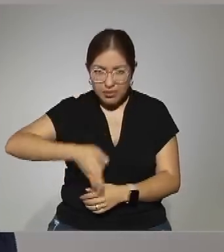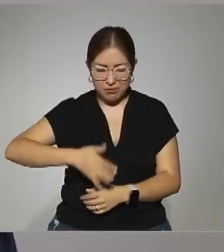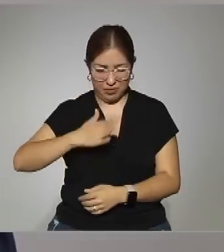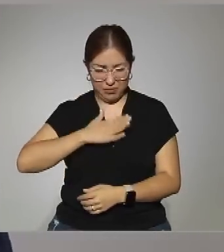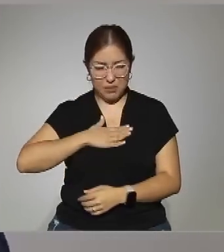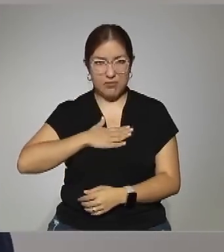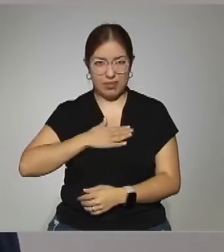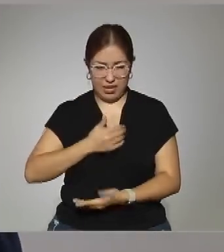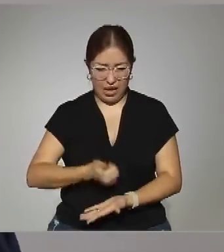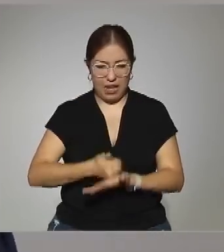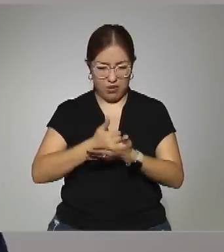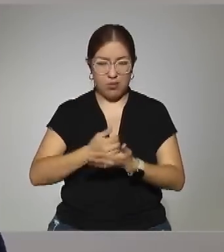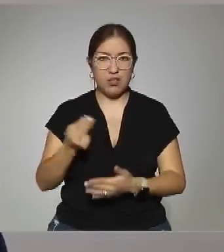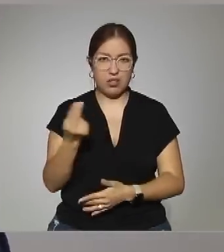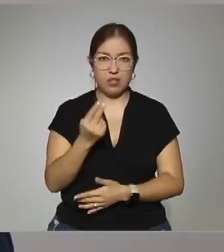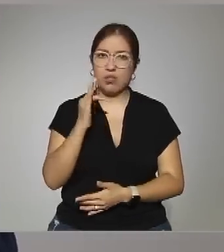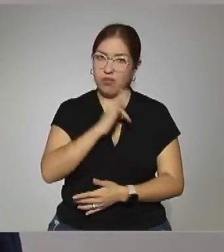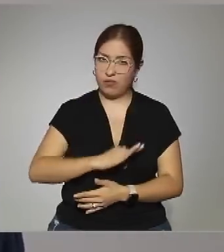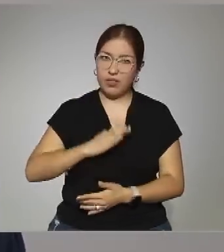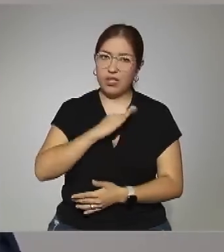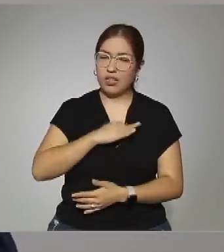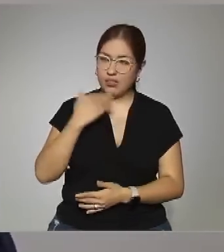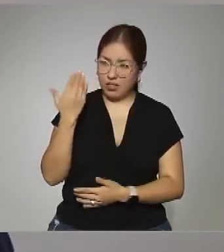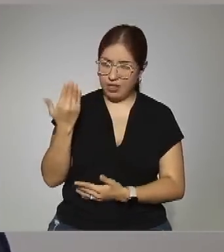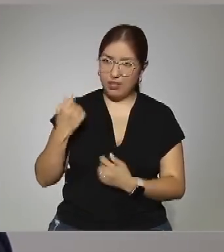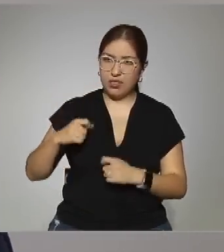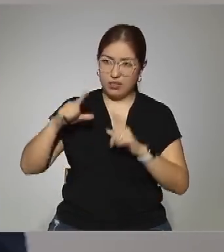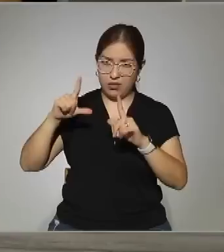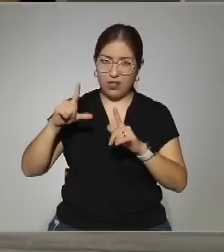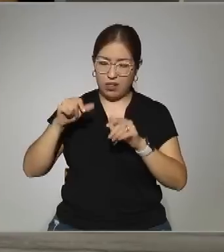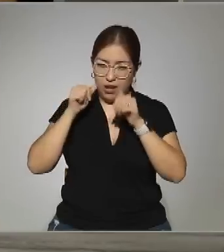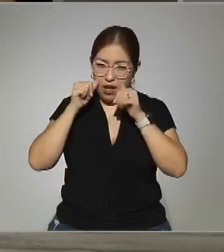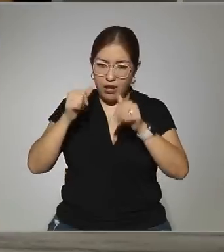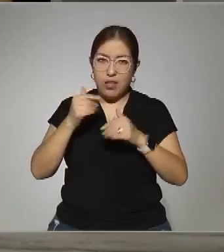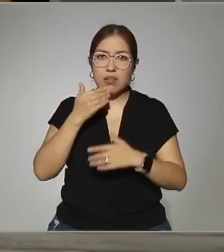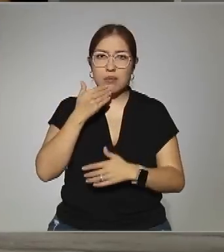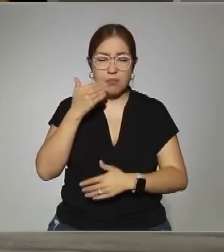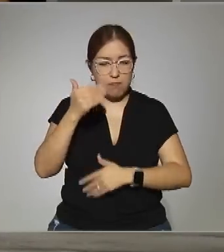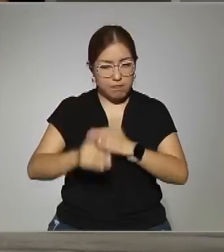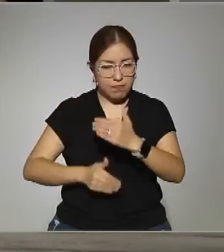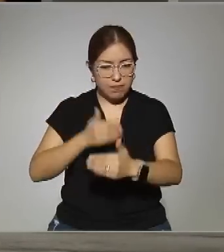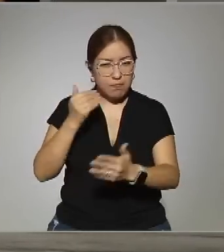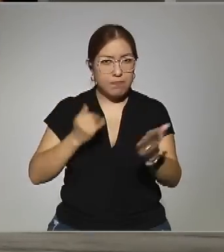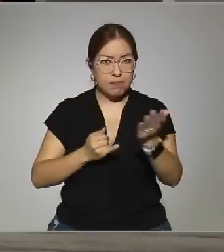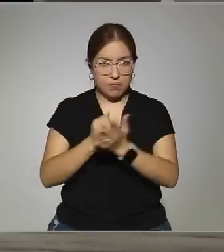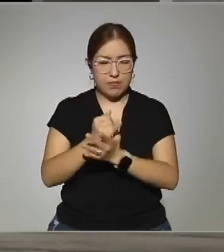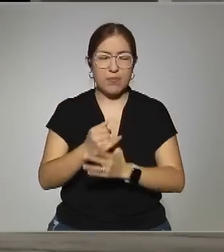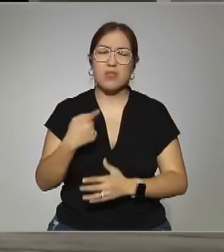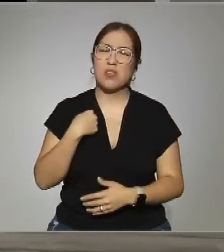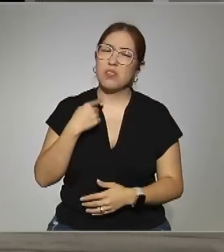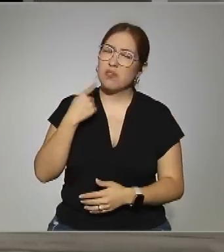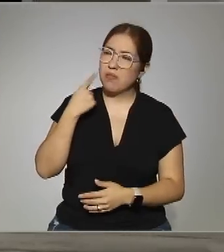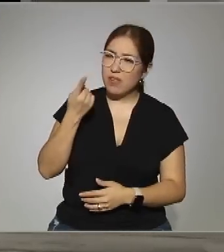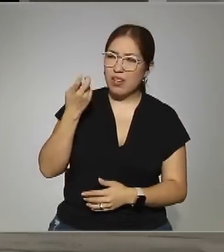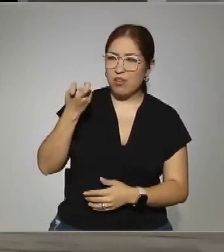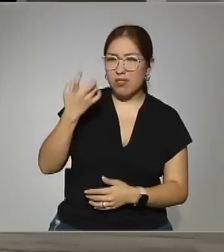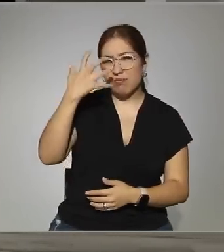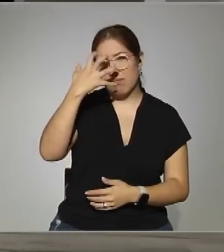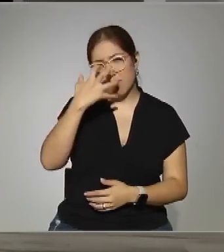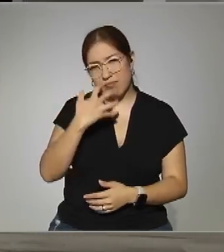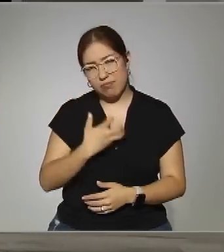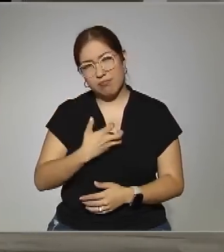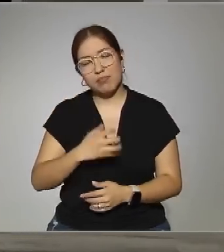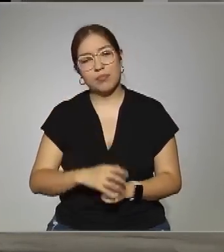¿no? De verdad, felicidades a este testimonio por trabajar esto. A mí me da como a veces un poco de tristeza ver esta situación, porque